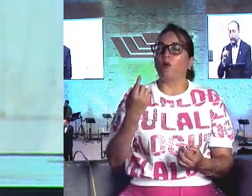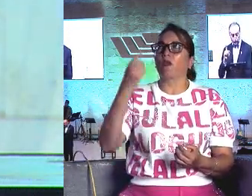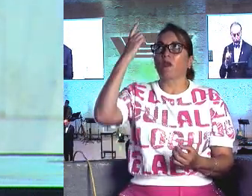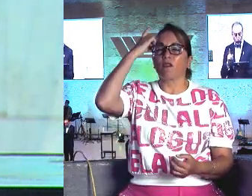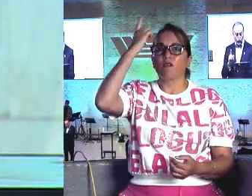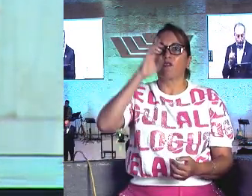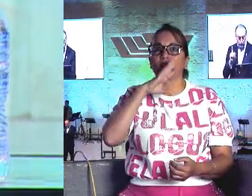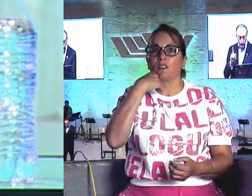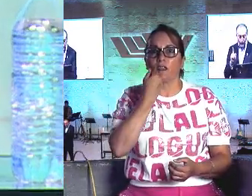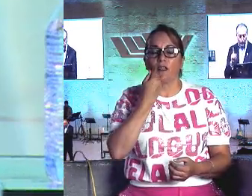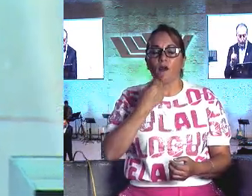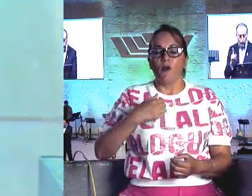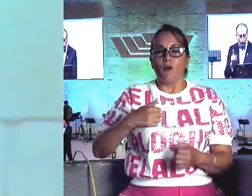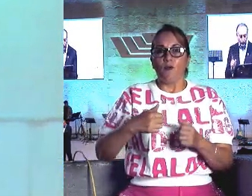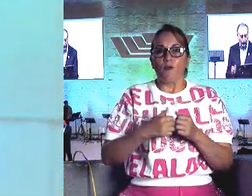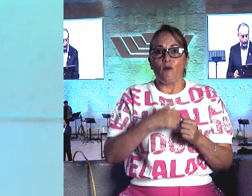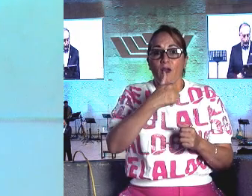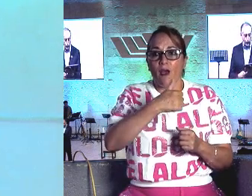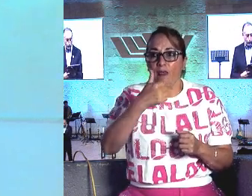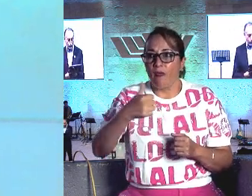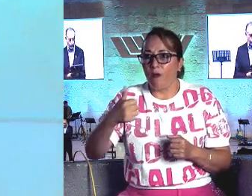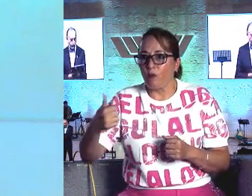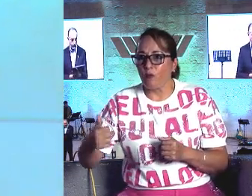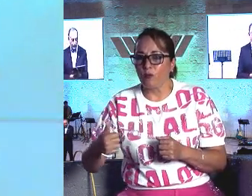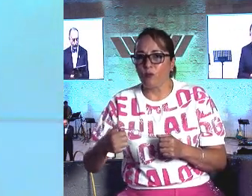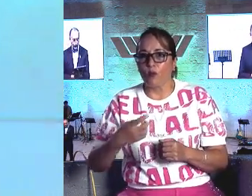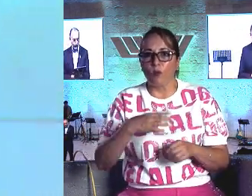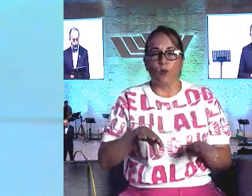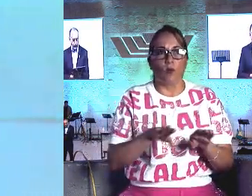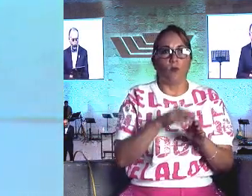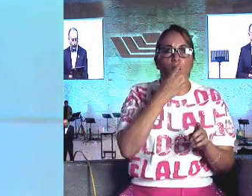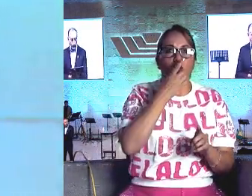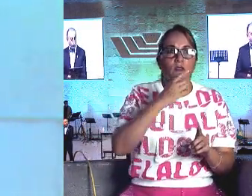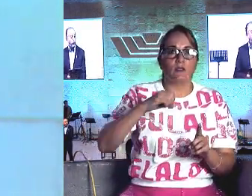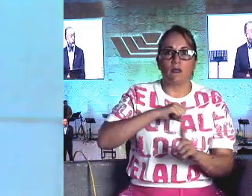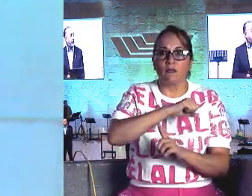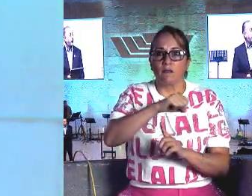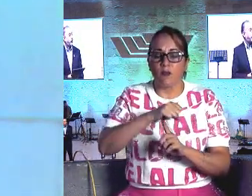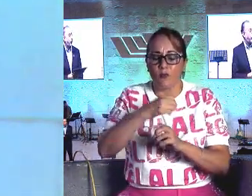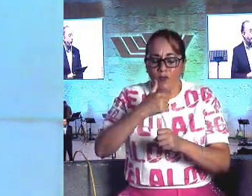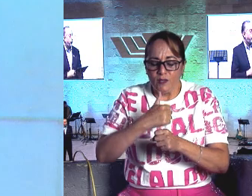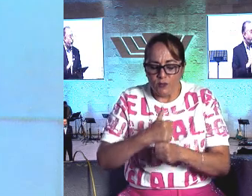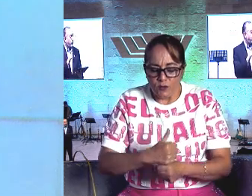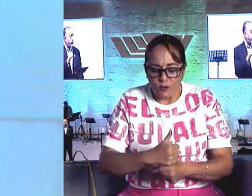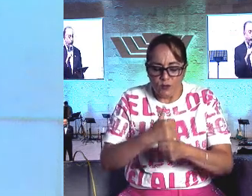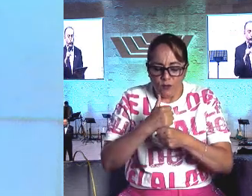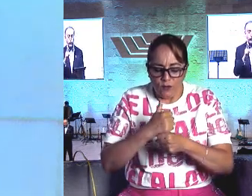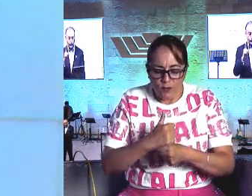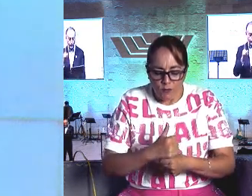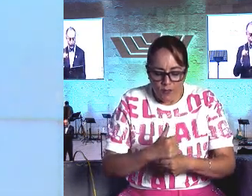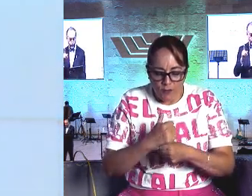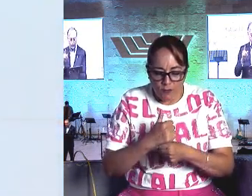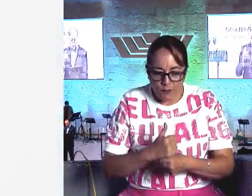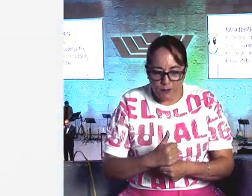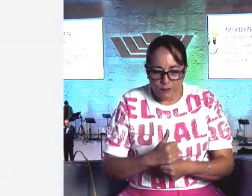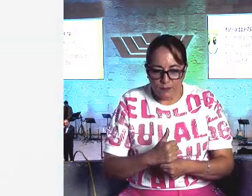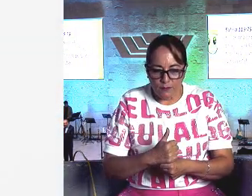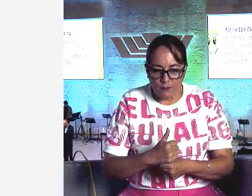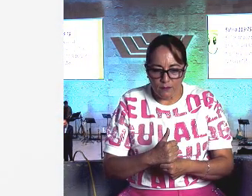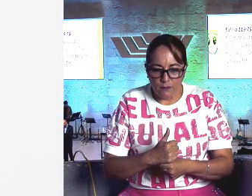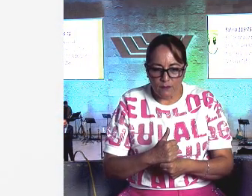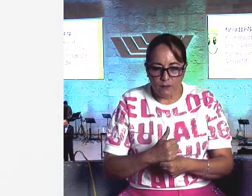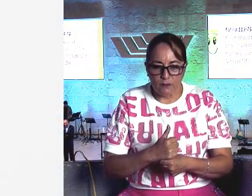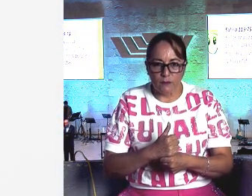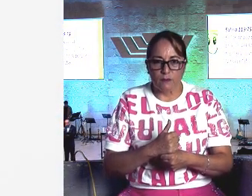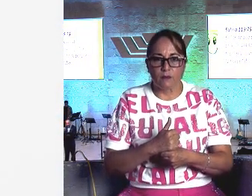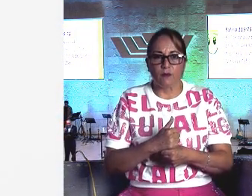Salmo 119, versículo 71, el sufrimiento, escuchen esto: el